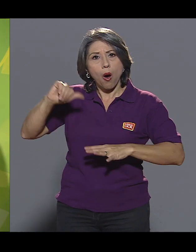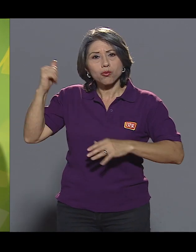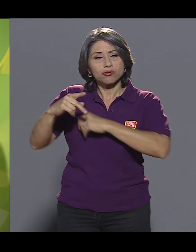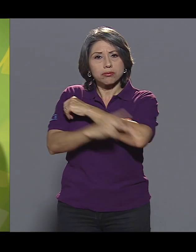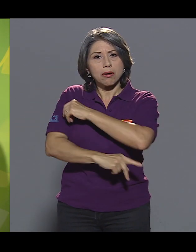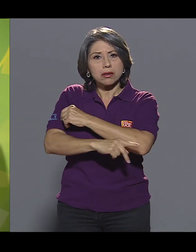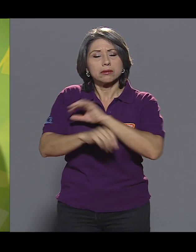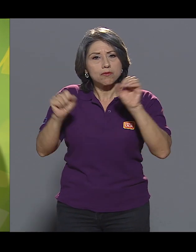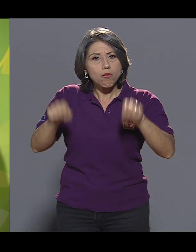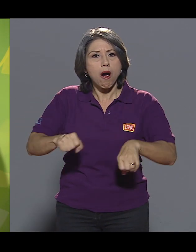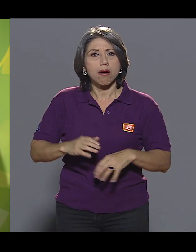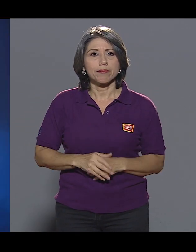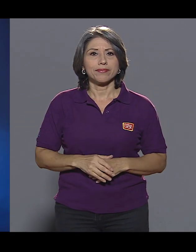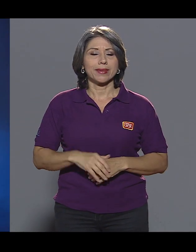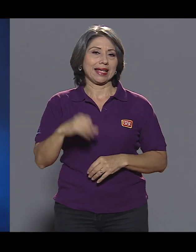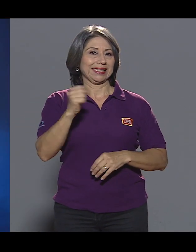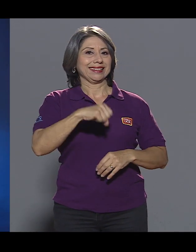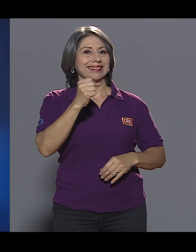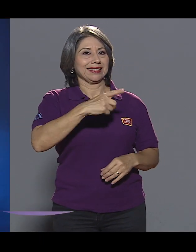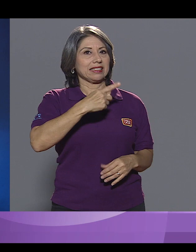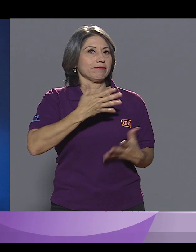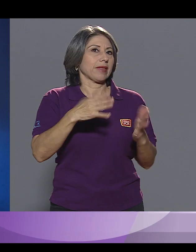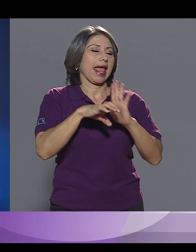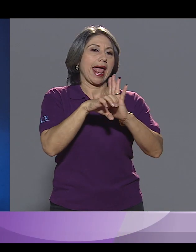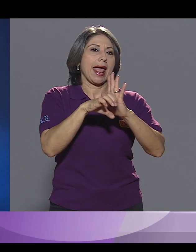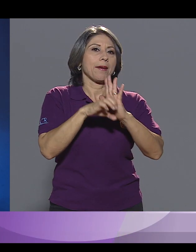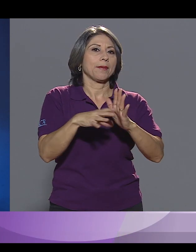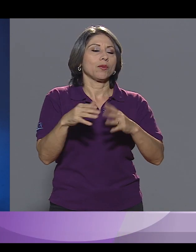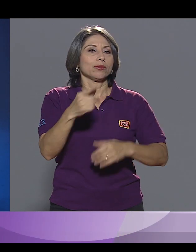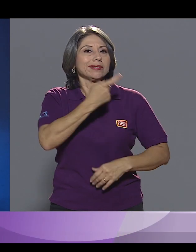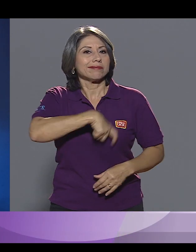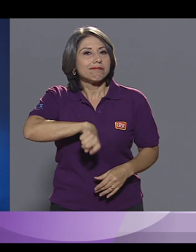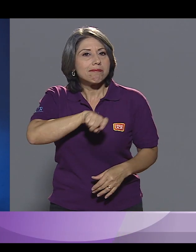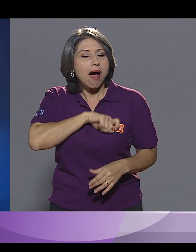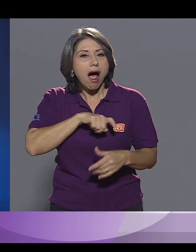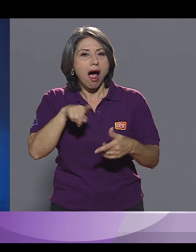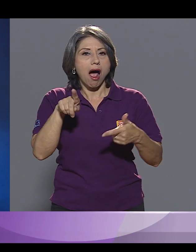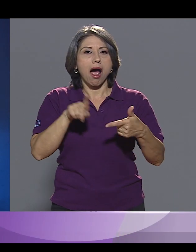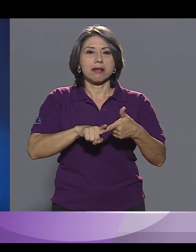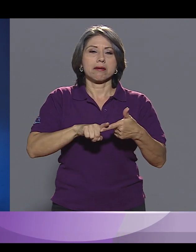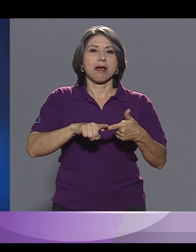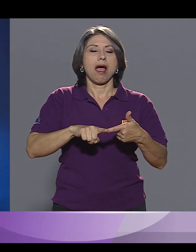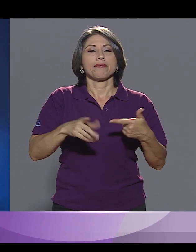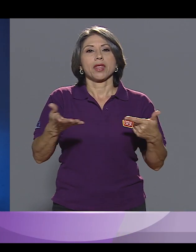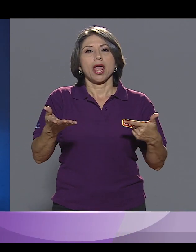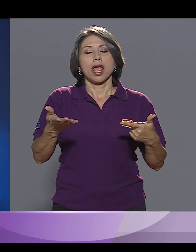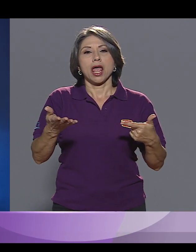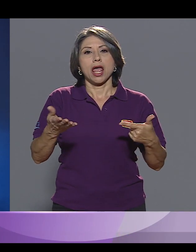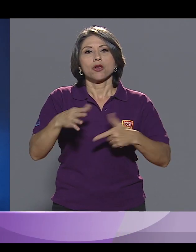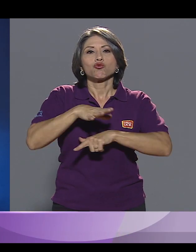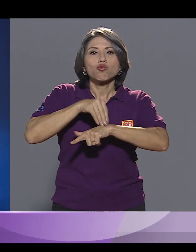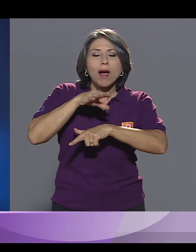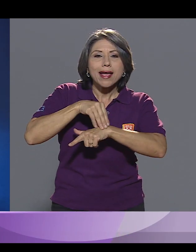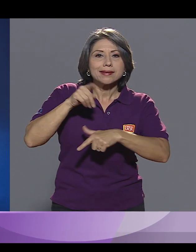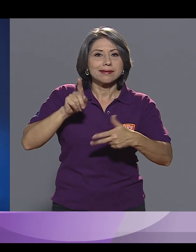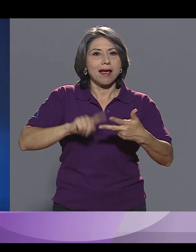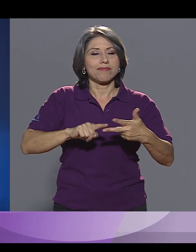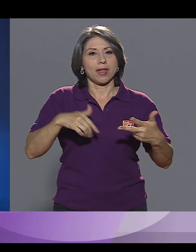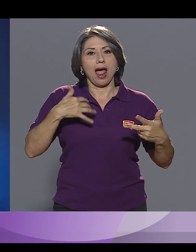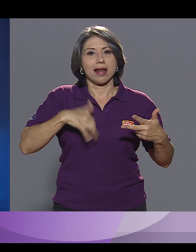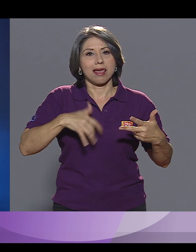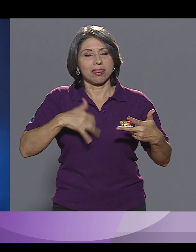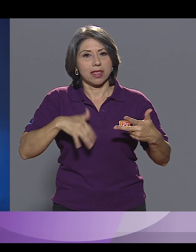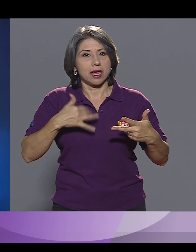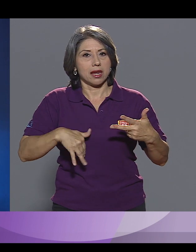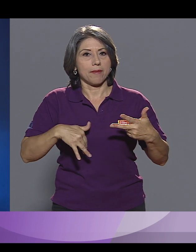que se puede hacer? Claro, bueno, tenemos que en países como España, como en Suecia, en Argentina, todavía eso no